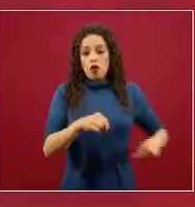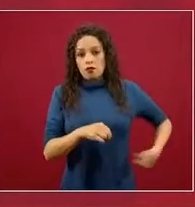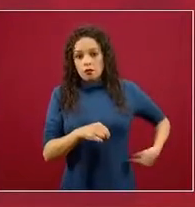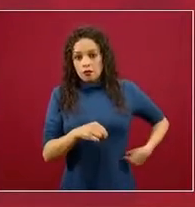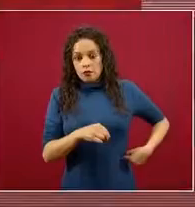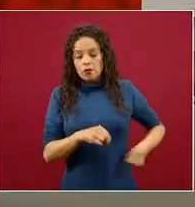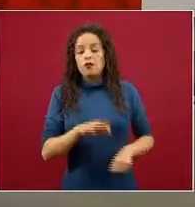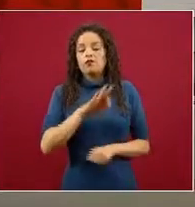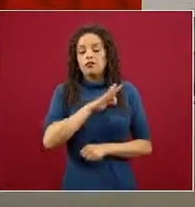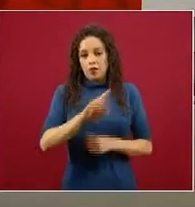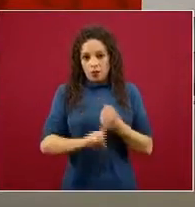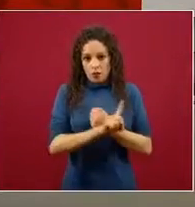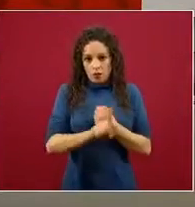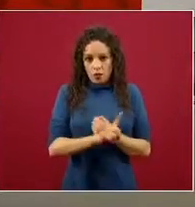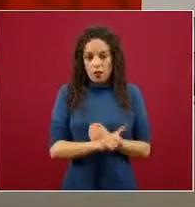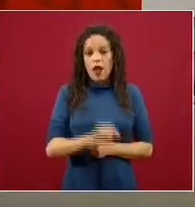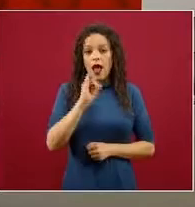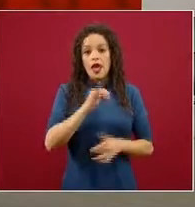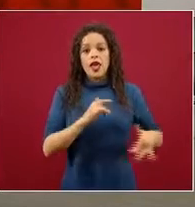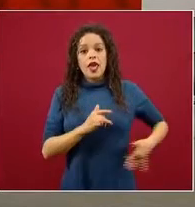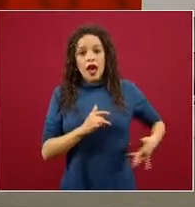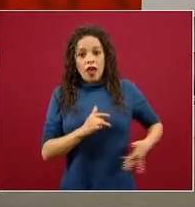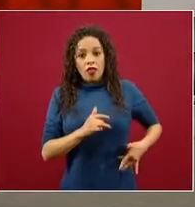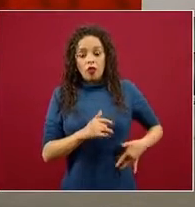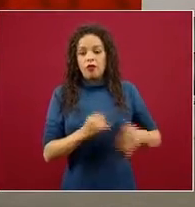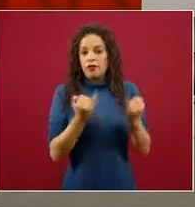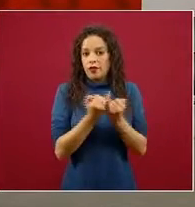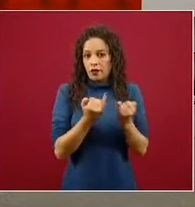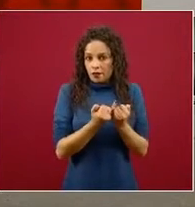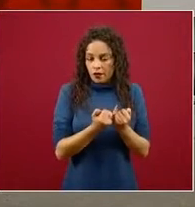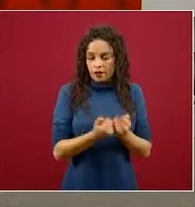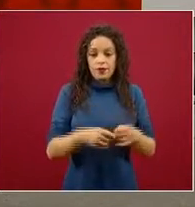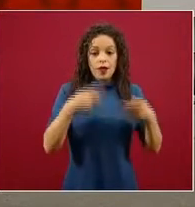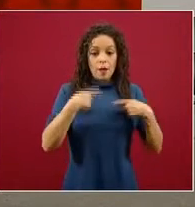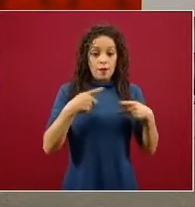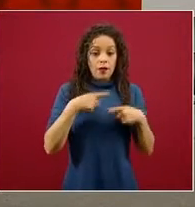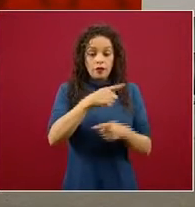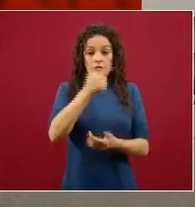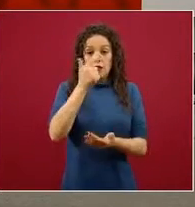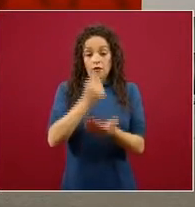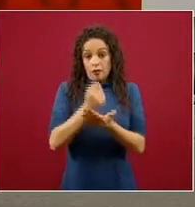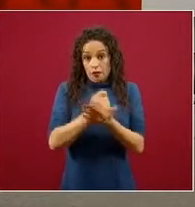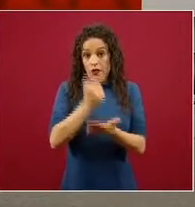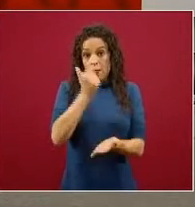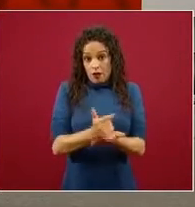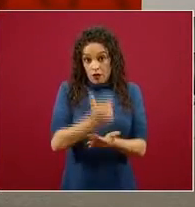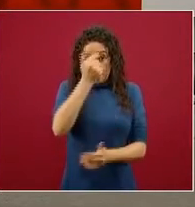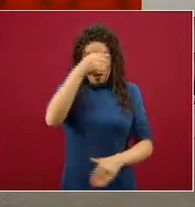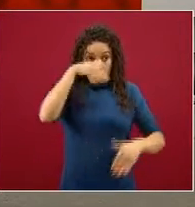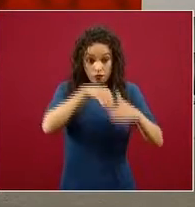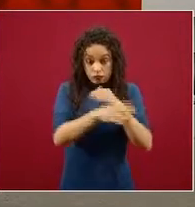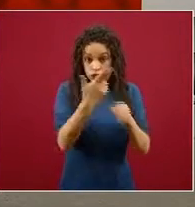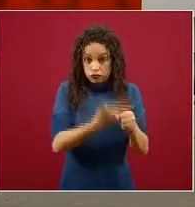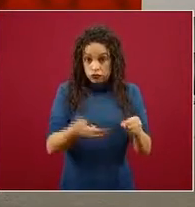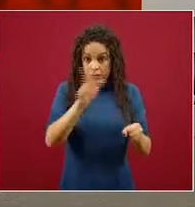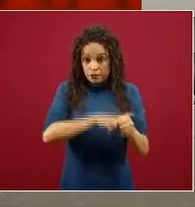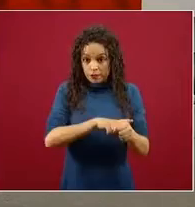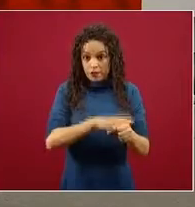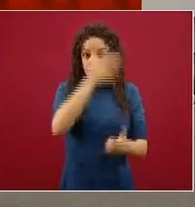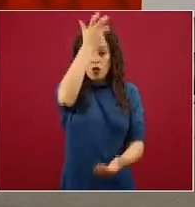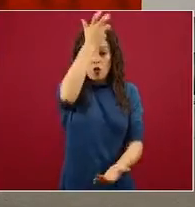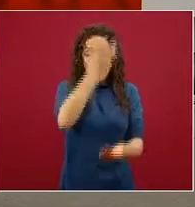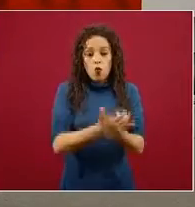afectarse también la función del hígado. Y en las personas que han estado en terapia intensiva, además es muy común, por el